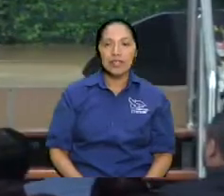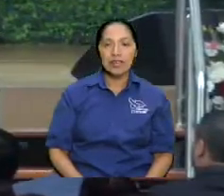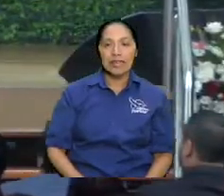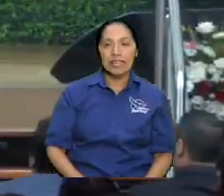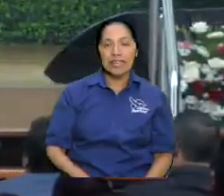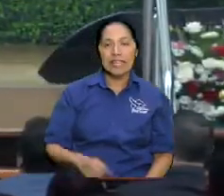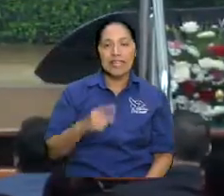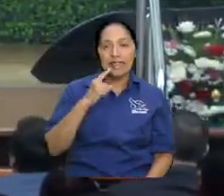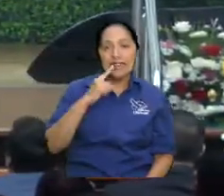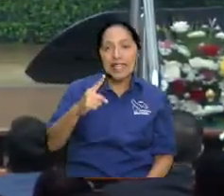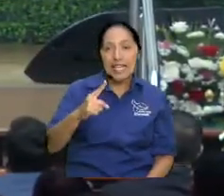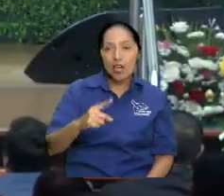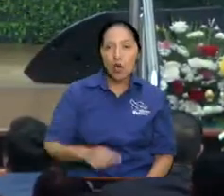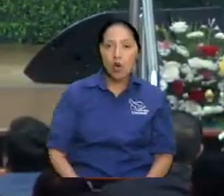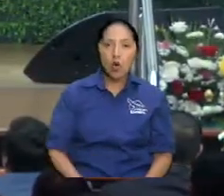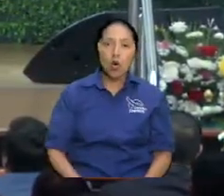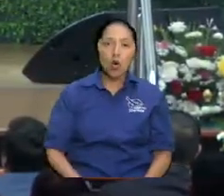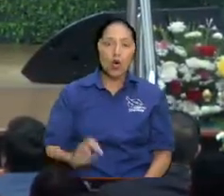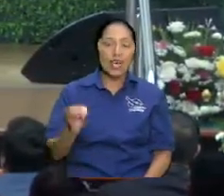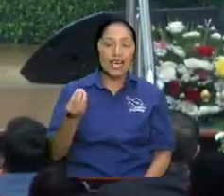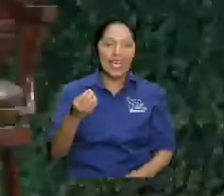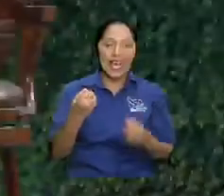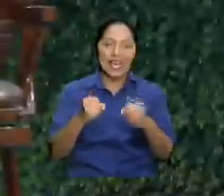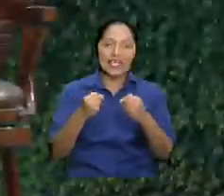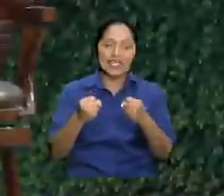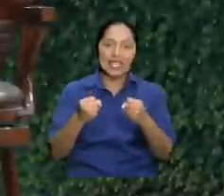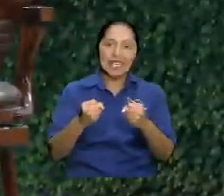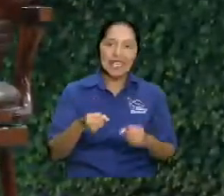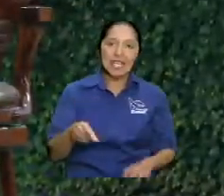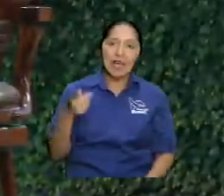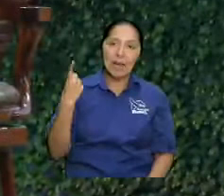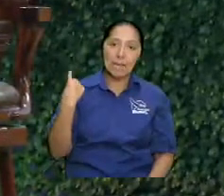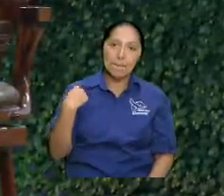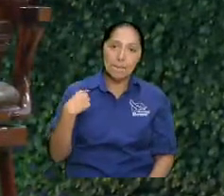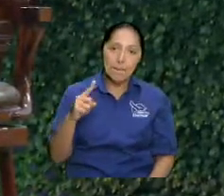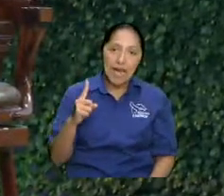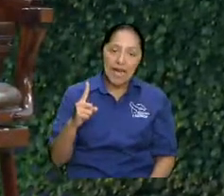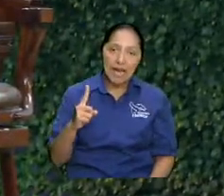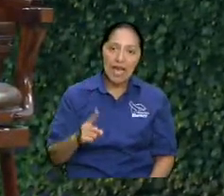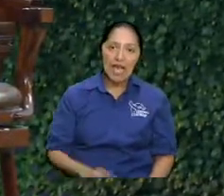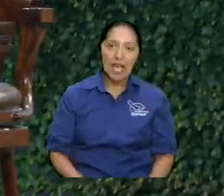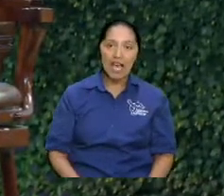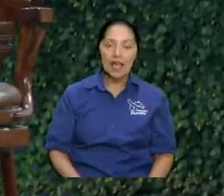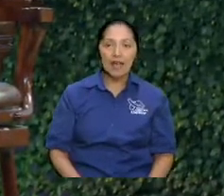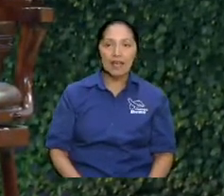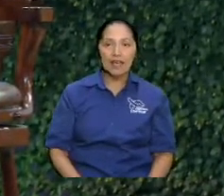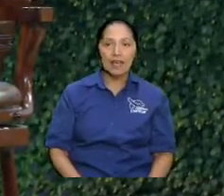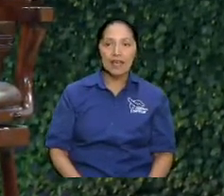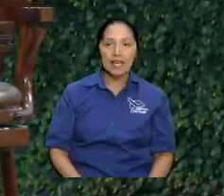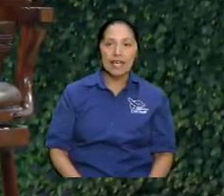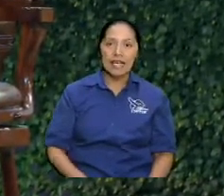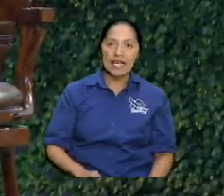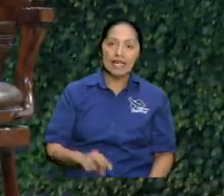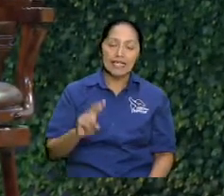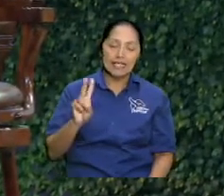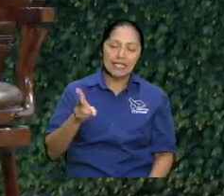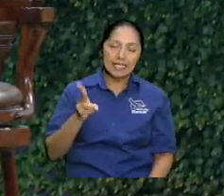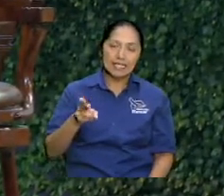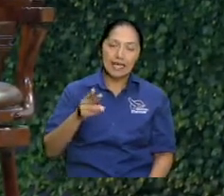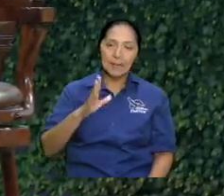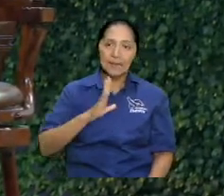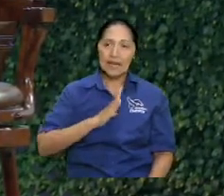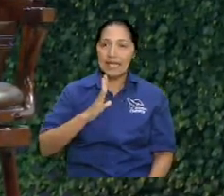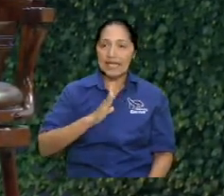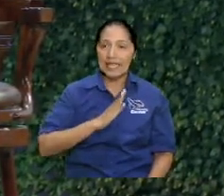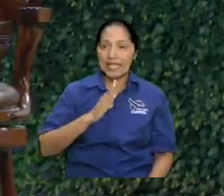Ay, hermano, pero el Evangelio se predica a los pobres. Ya le expliqué que existe pobreza también en donde uno se siente deudor todos los días.